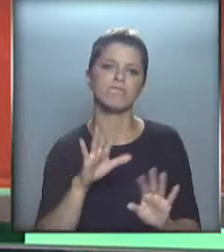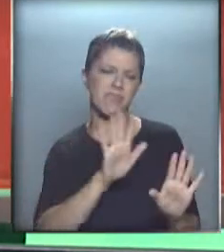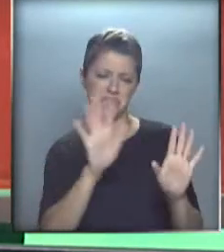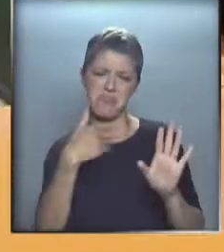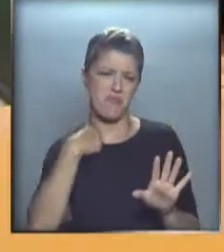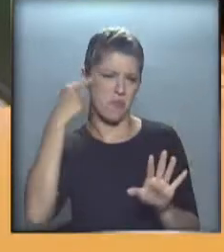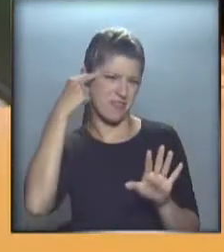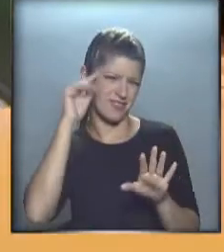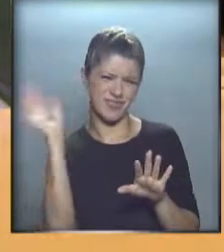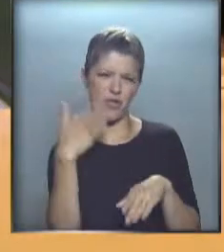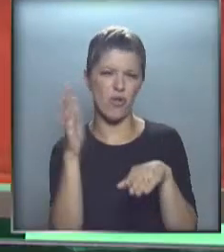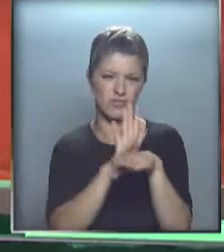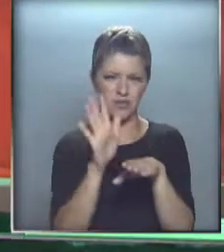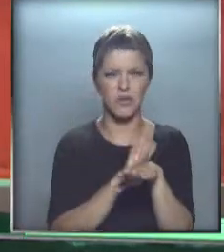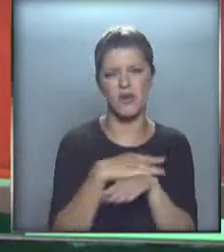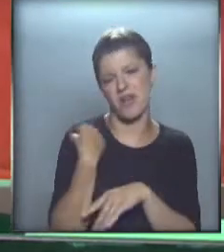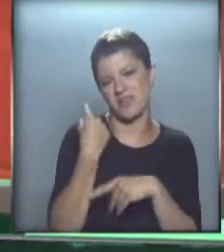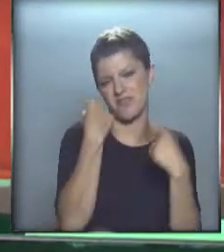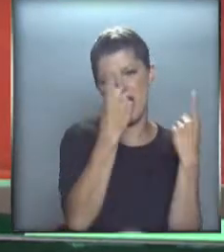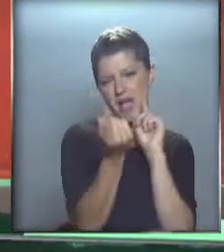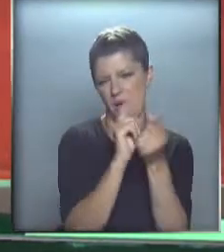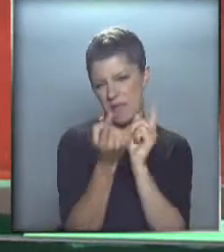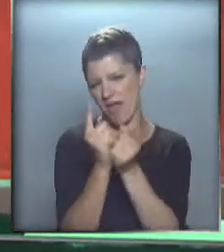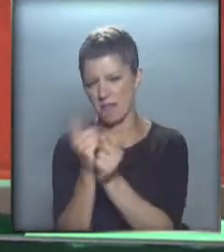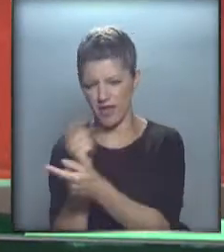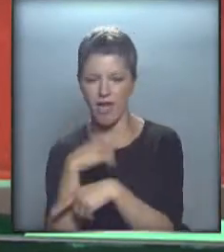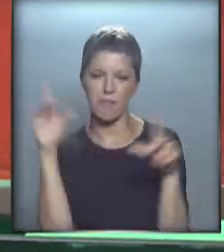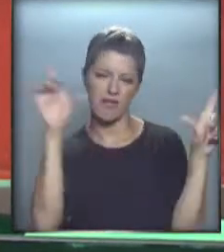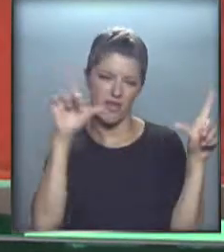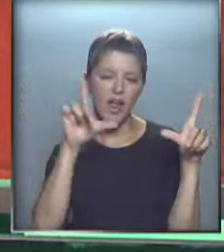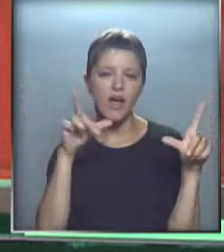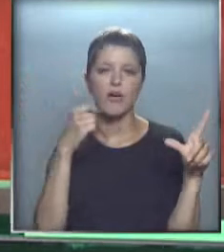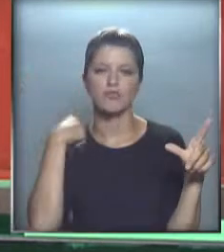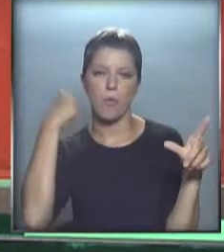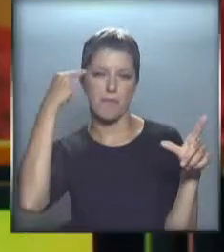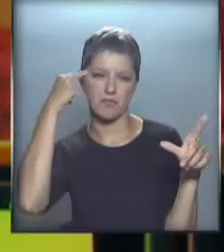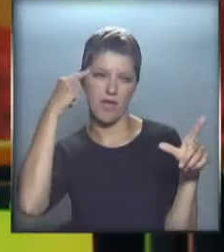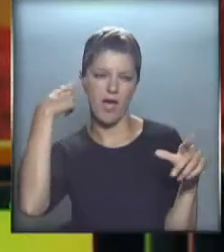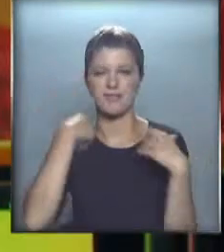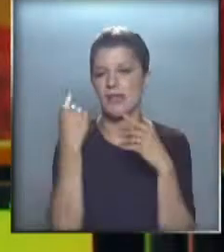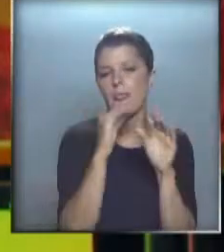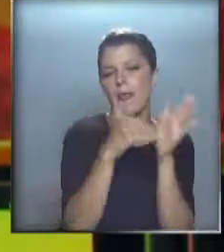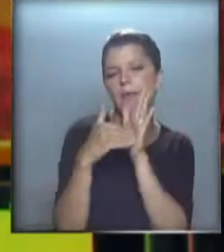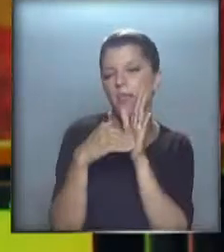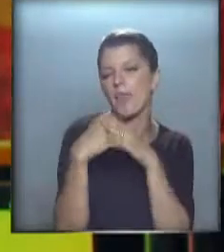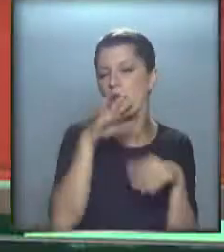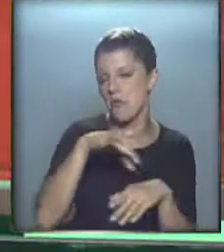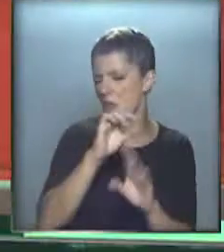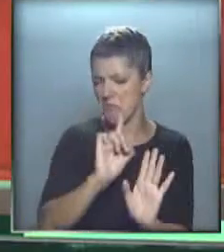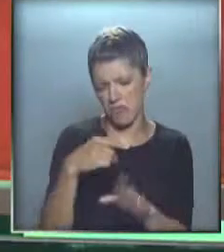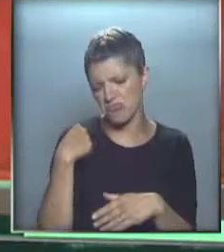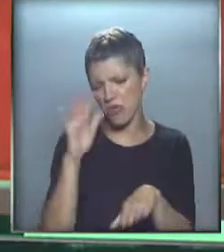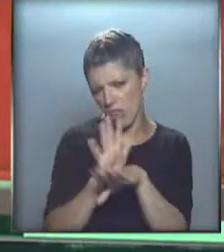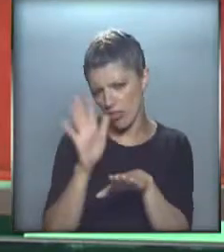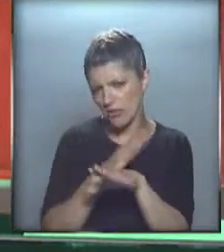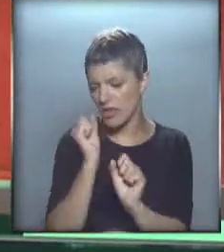los actores y actrices que van pasando de un canal a otro. Claro. O sea, a uno no le cambia, digamos. Claro. Somos trabajadores que. Somos trabajadores. Total